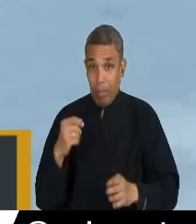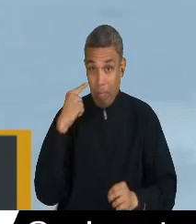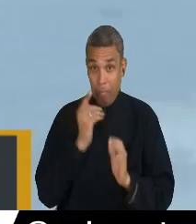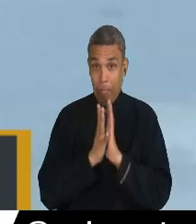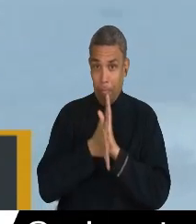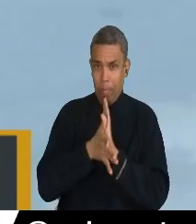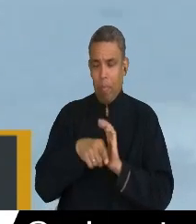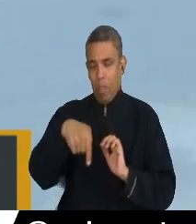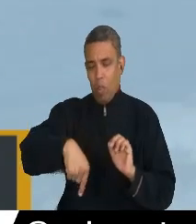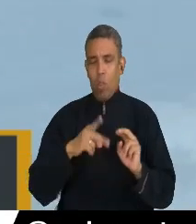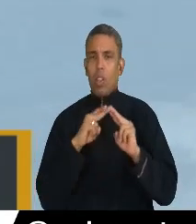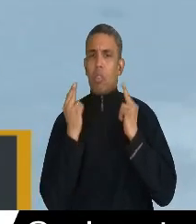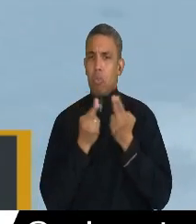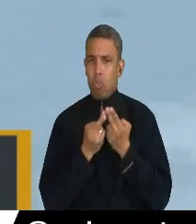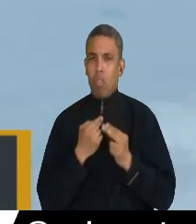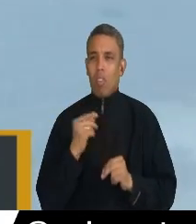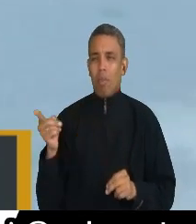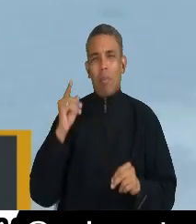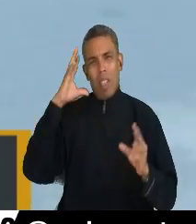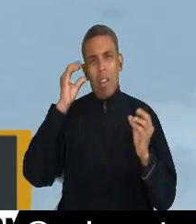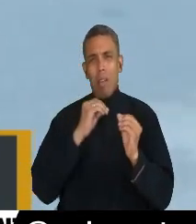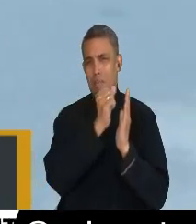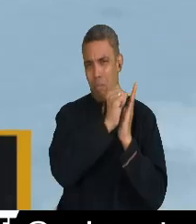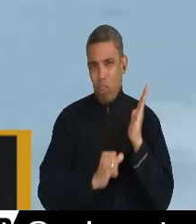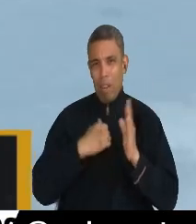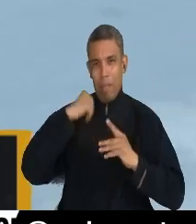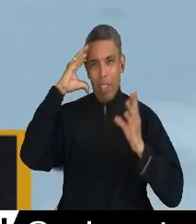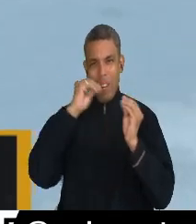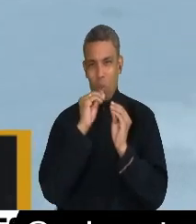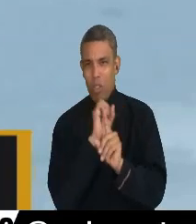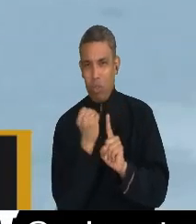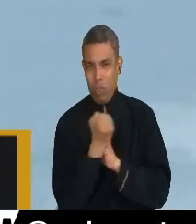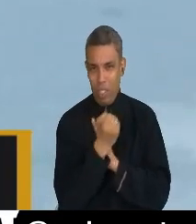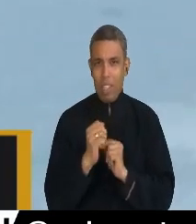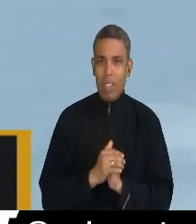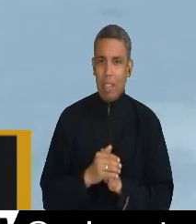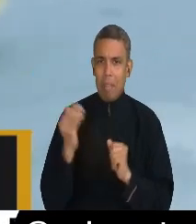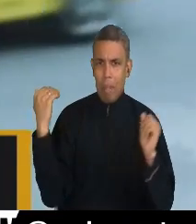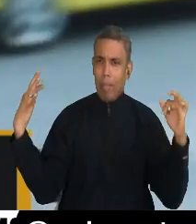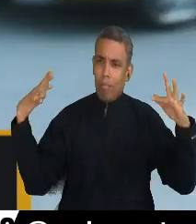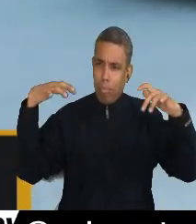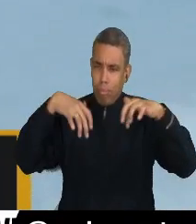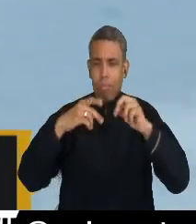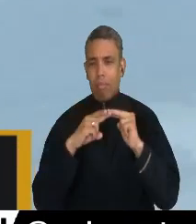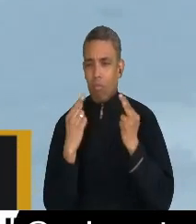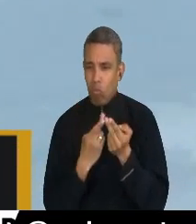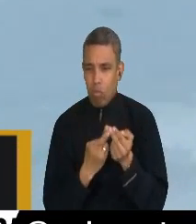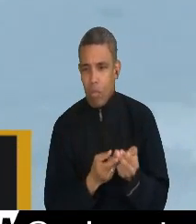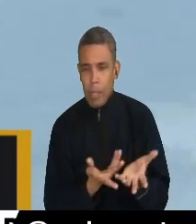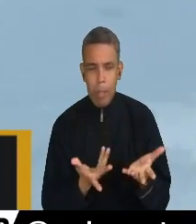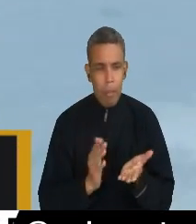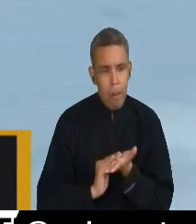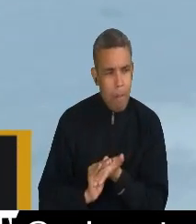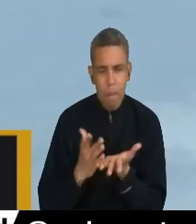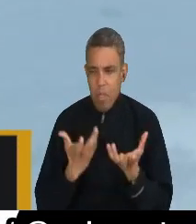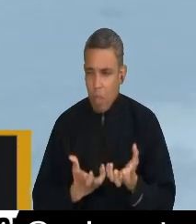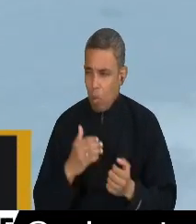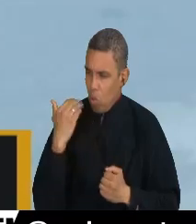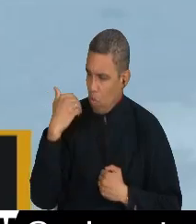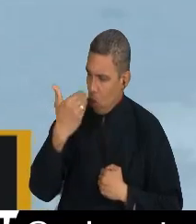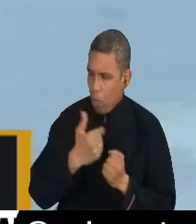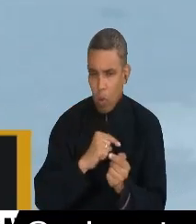el Gran Acuerdo Social en donde reflexionábamos con entidades públicas y privadas acerca de la perspectiva de ciudad que queremos.